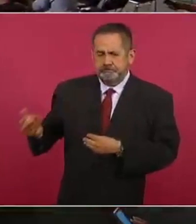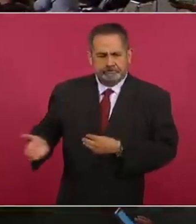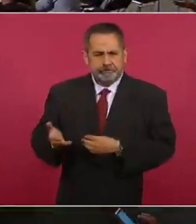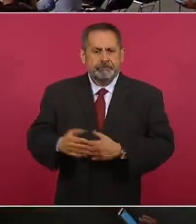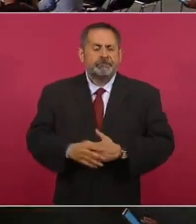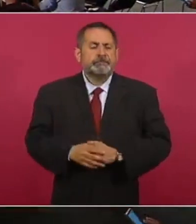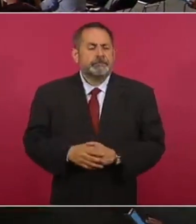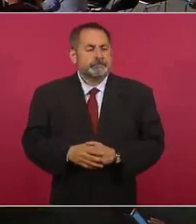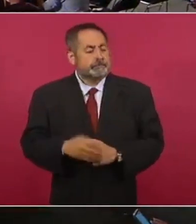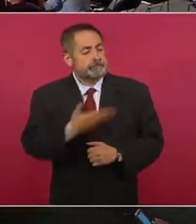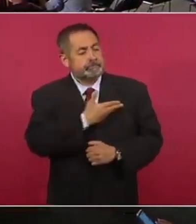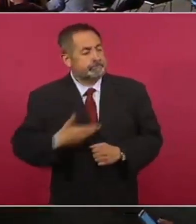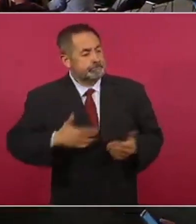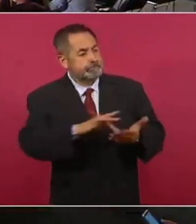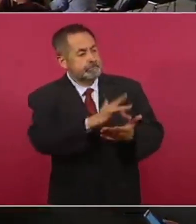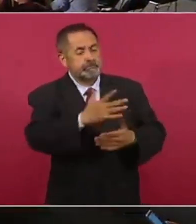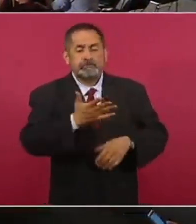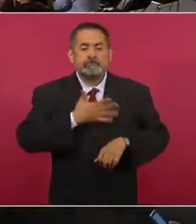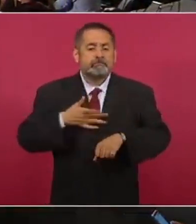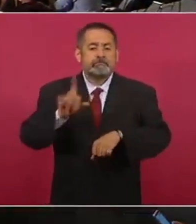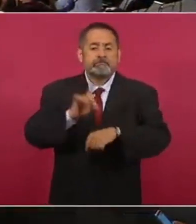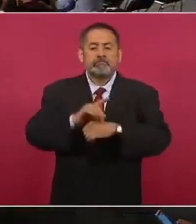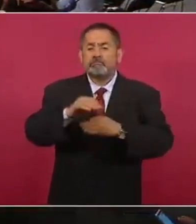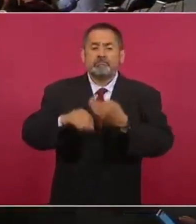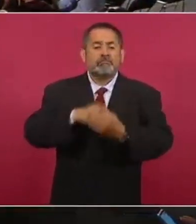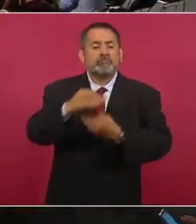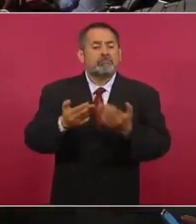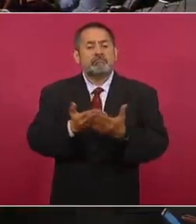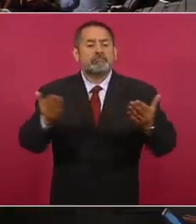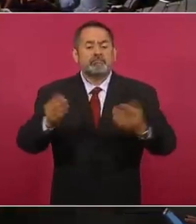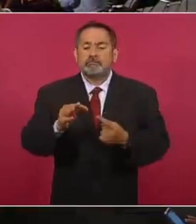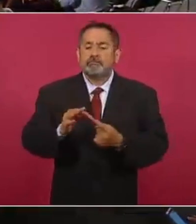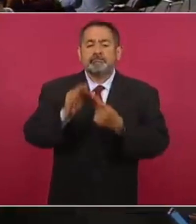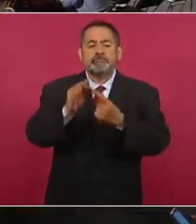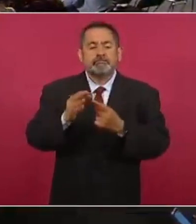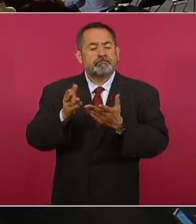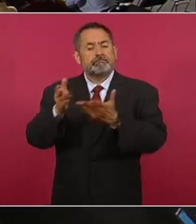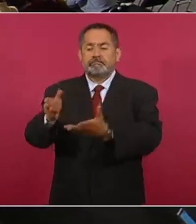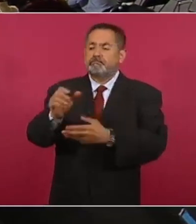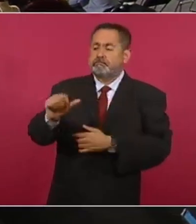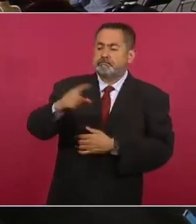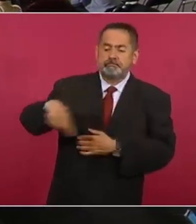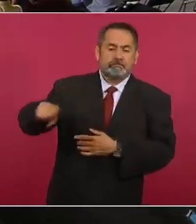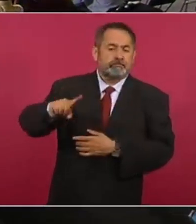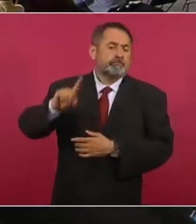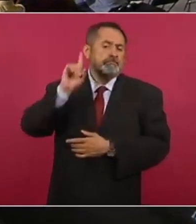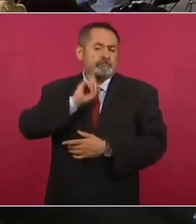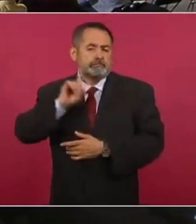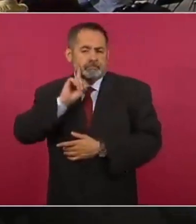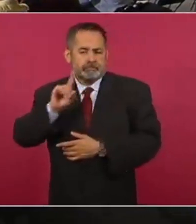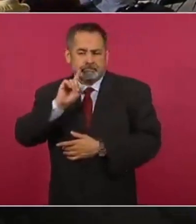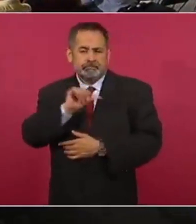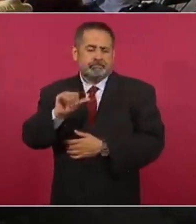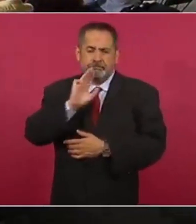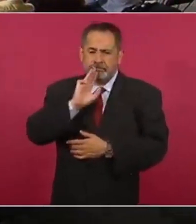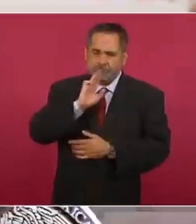gracias señor presidente muy buenos días a todas y todos ustedes en especial a las mujeres que merecen este día su